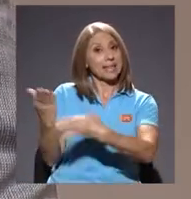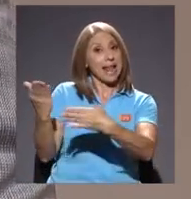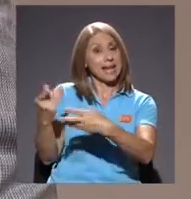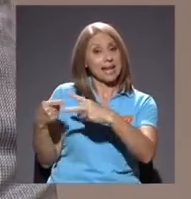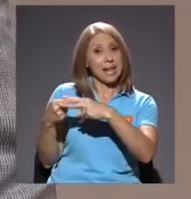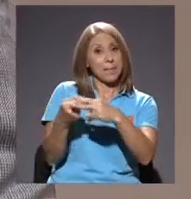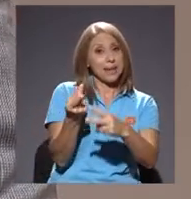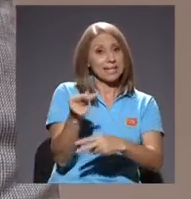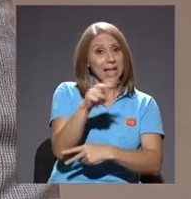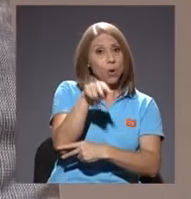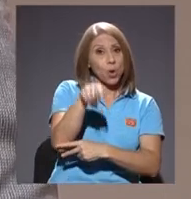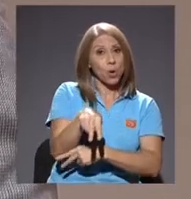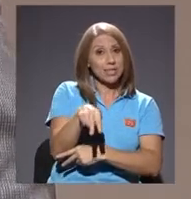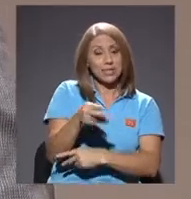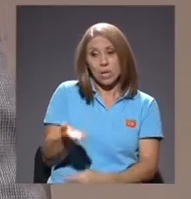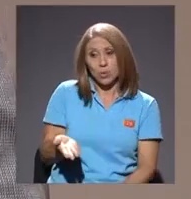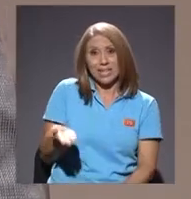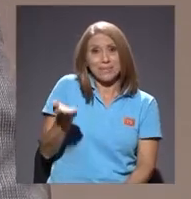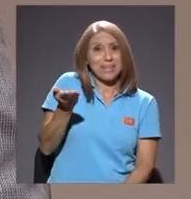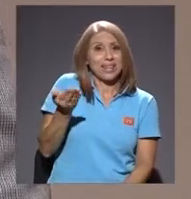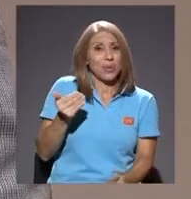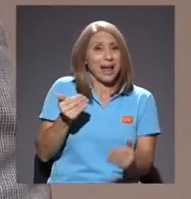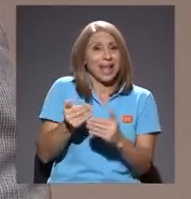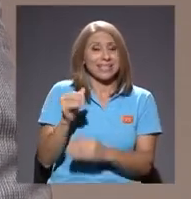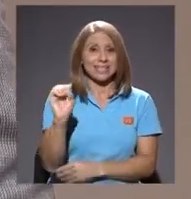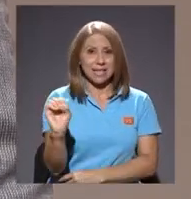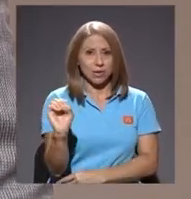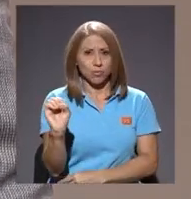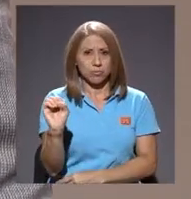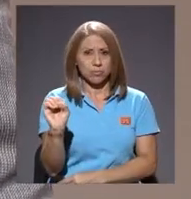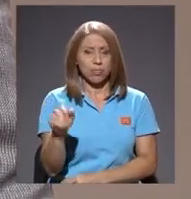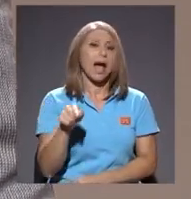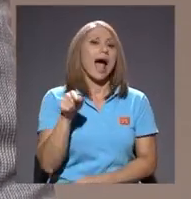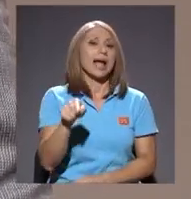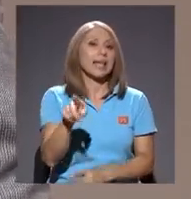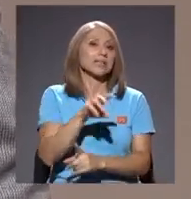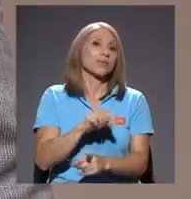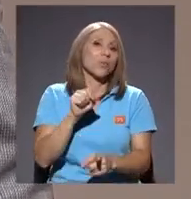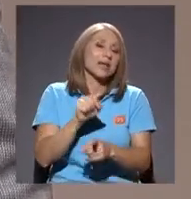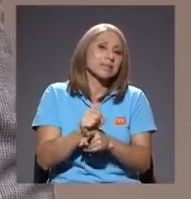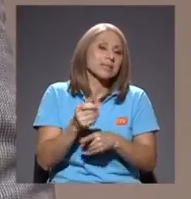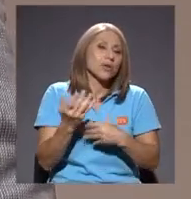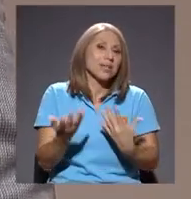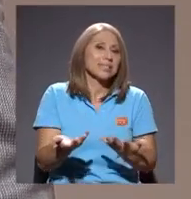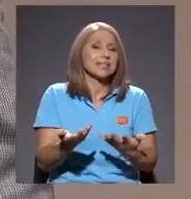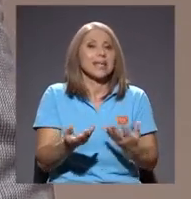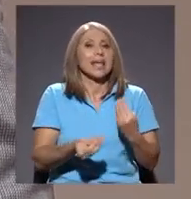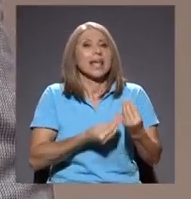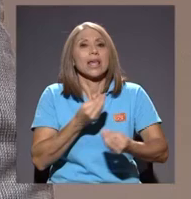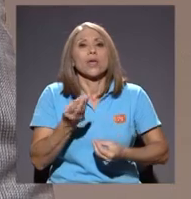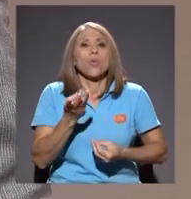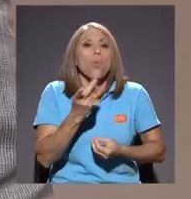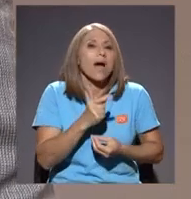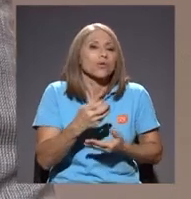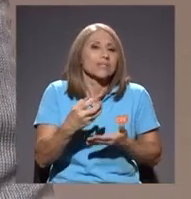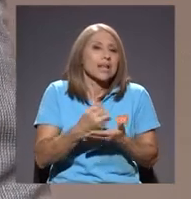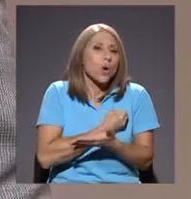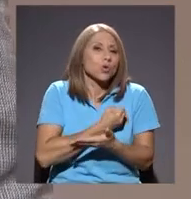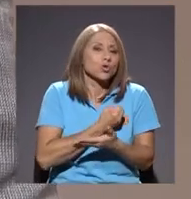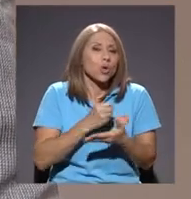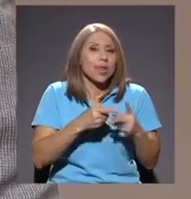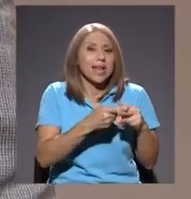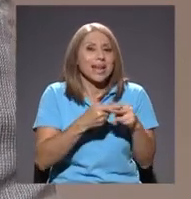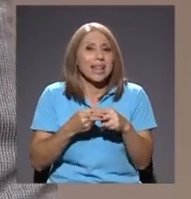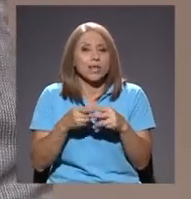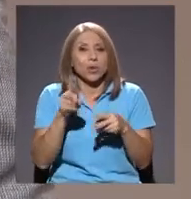de cero hay factores coyunturales de lo que es el costo del crédito en colones porque las tasas